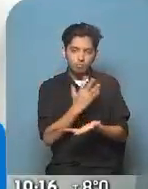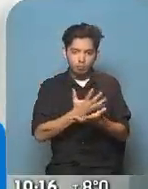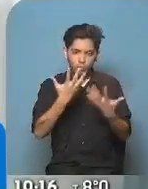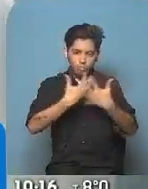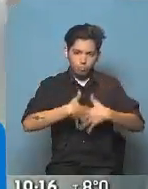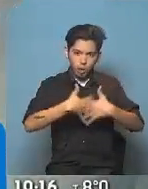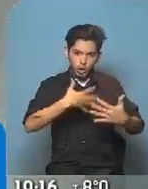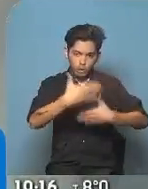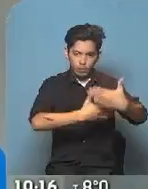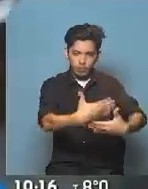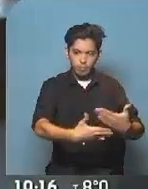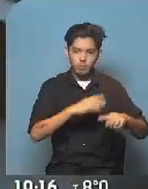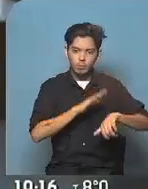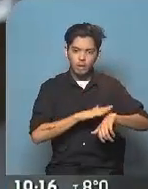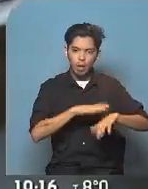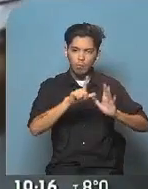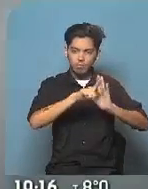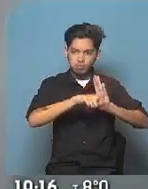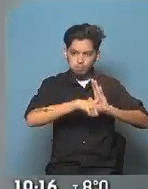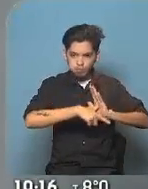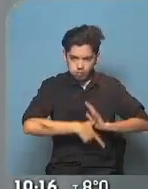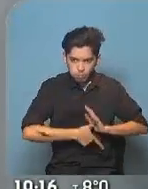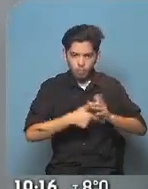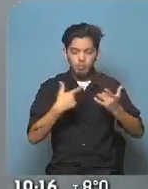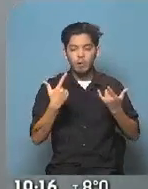mucho tiempo, pero que la calidad que estamos